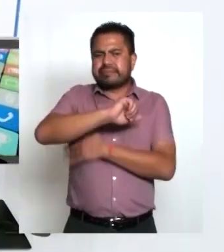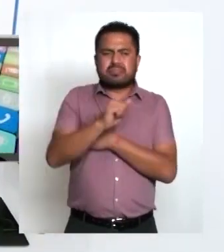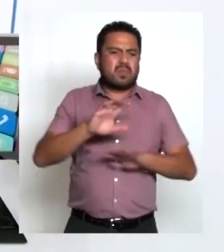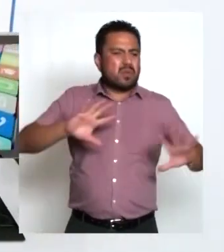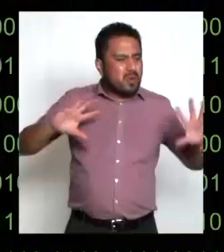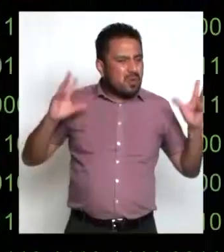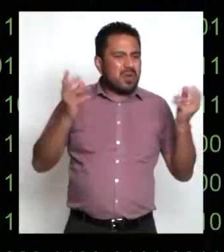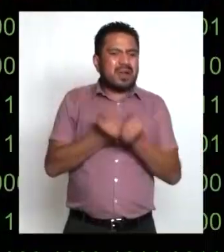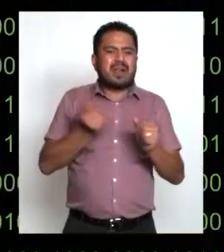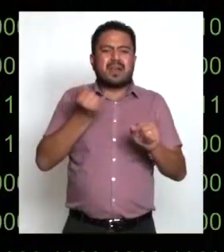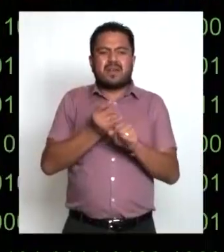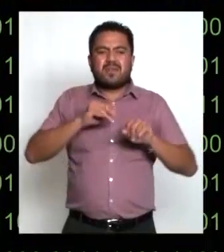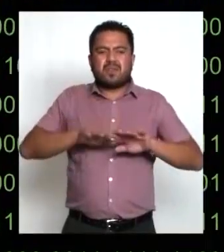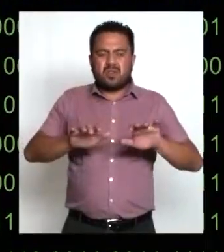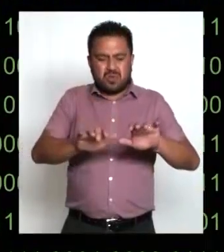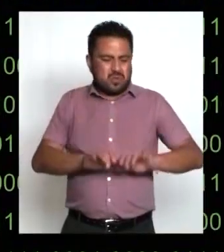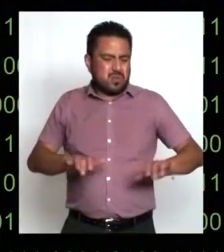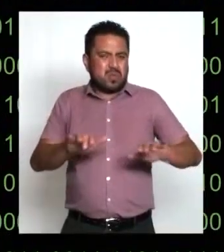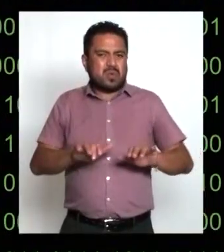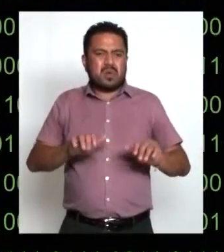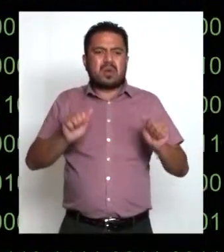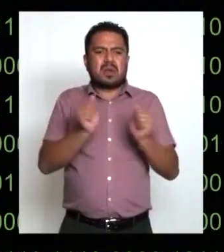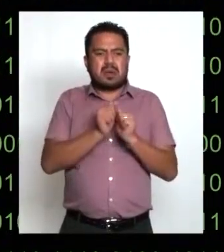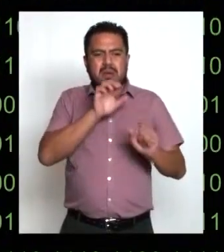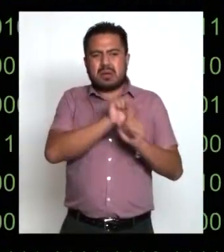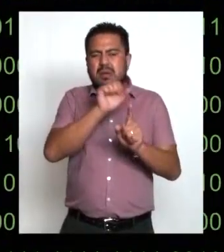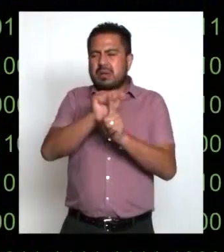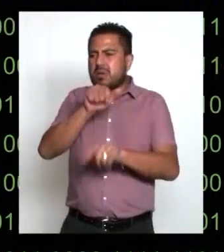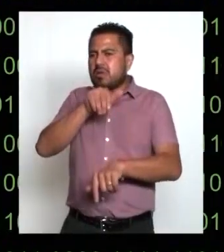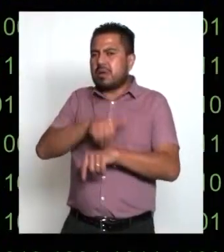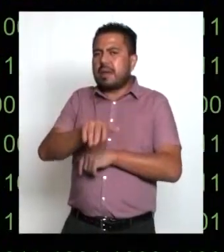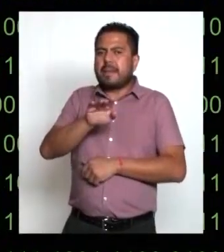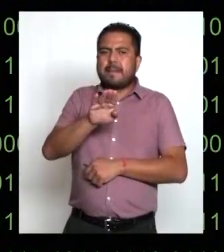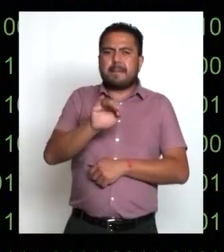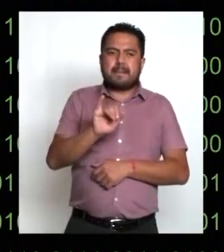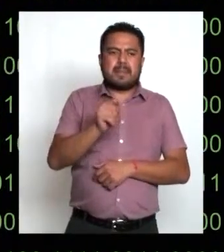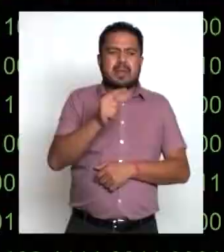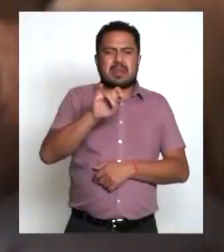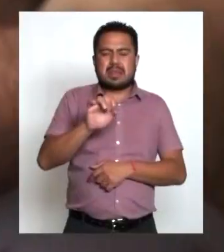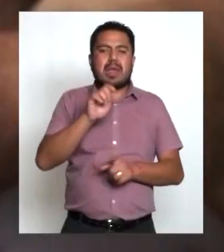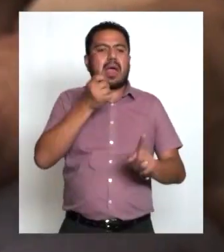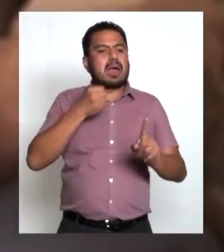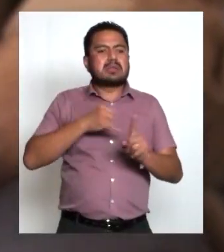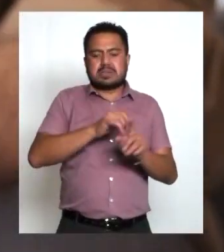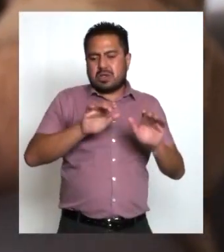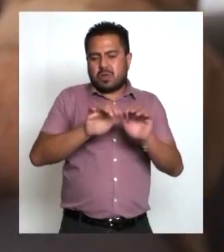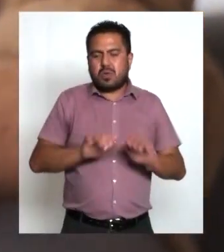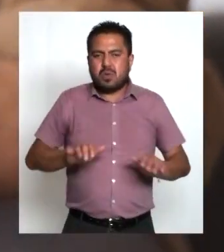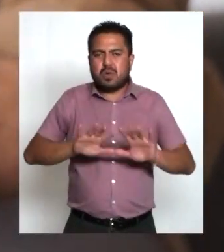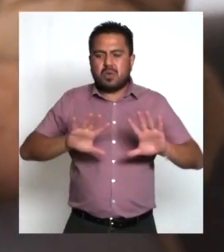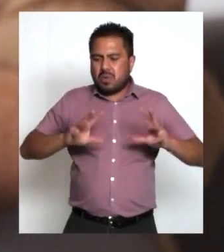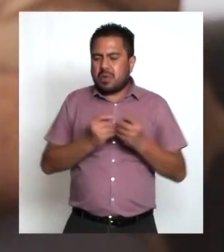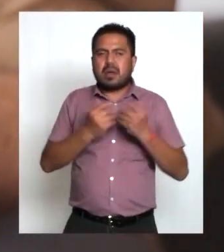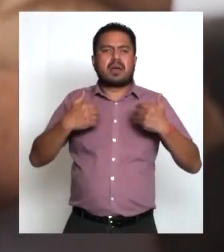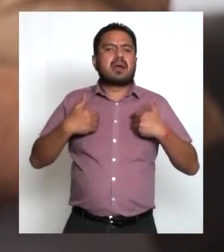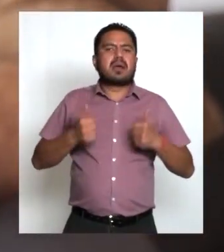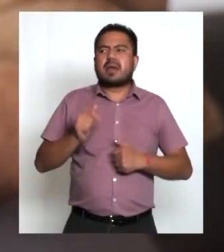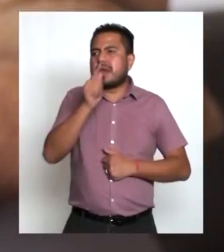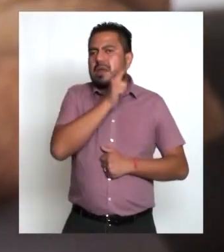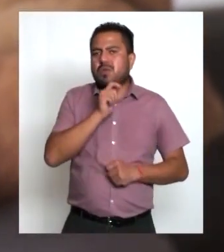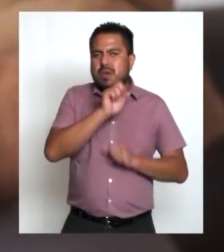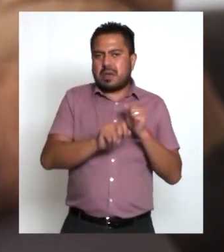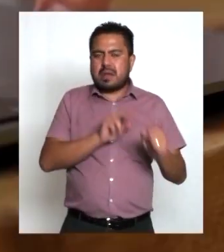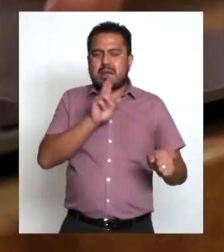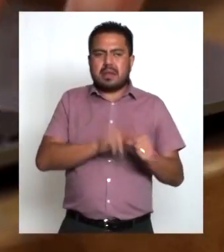almacena? Toda la información que procesan las computadoras se mide y se codifica en bits. De esta manera, las computadoras entienden